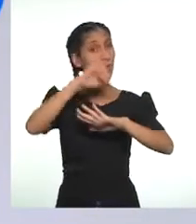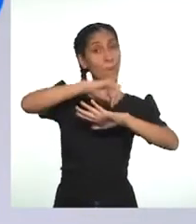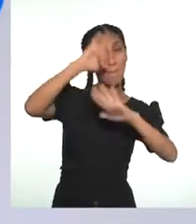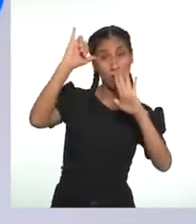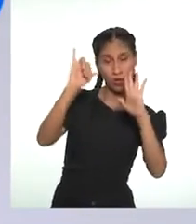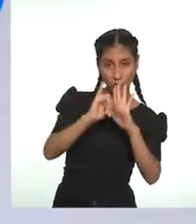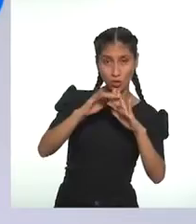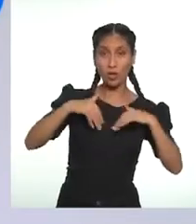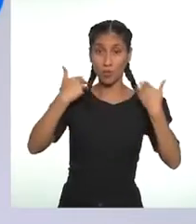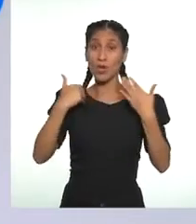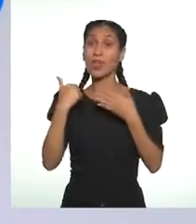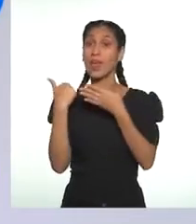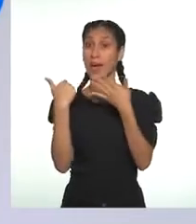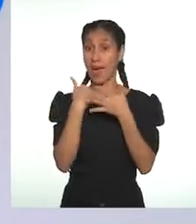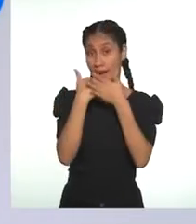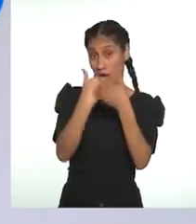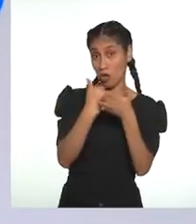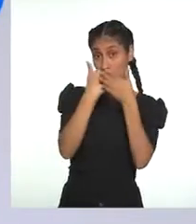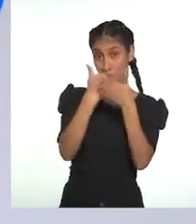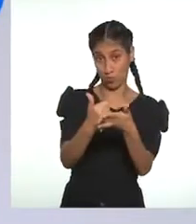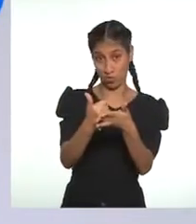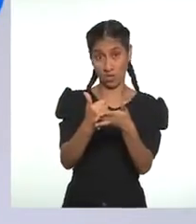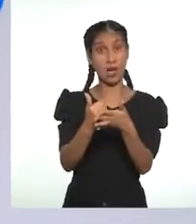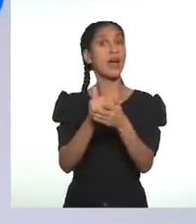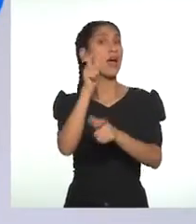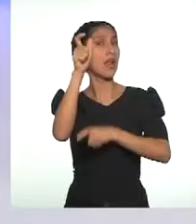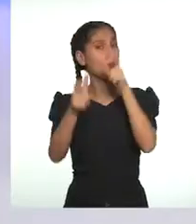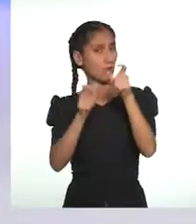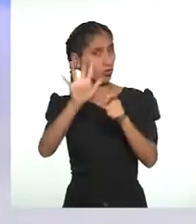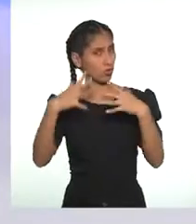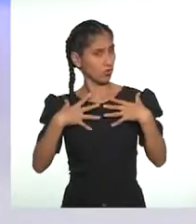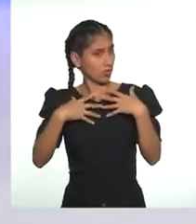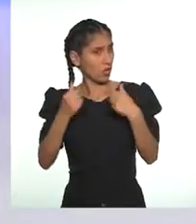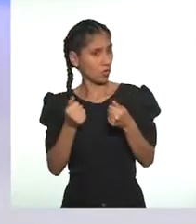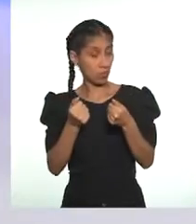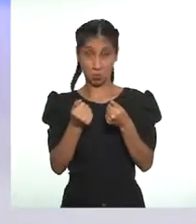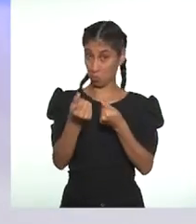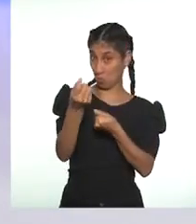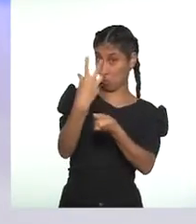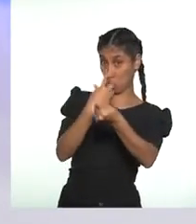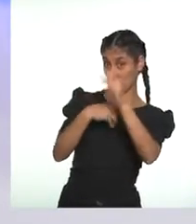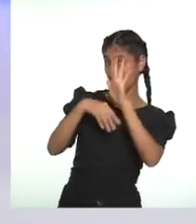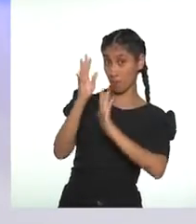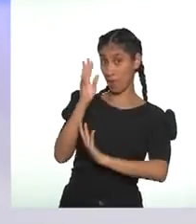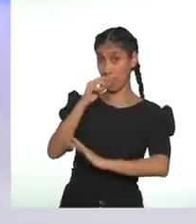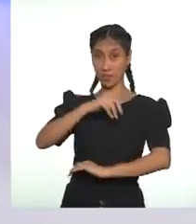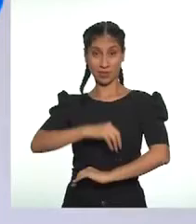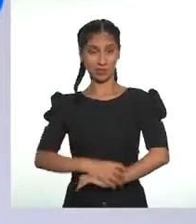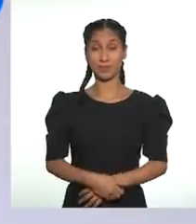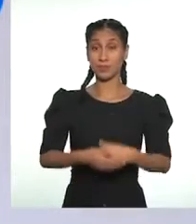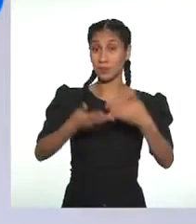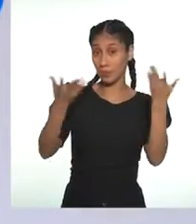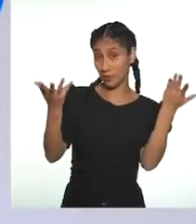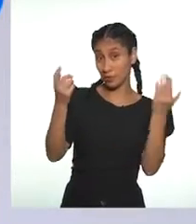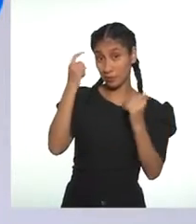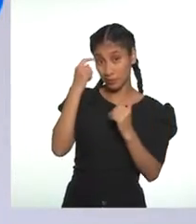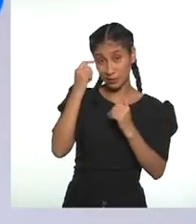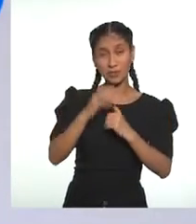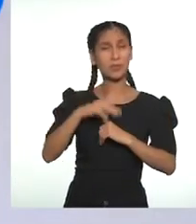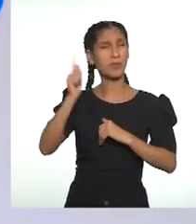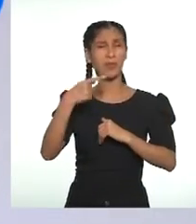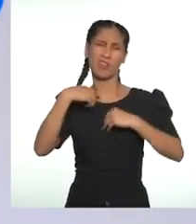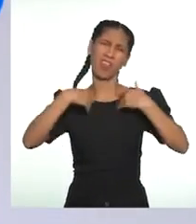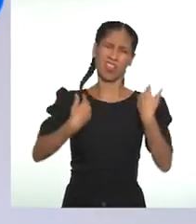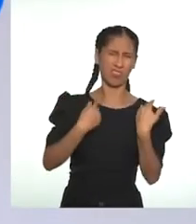bien un proyecto que puede aportar mucho a la salud de muchísimas personas. Suena interesante. Cuéntanos más. ¿Qué les parece si nos